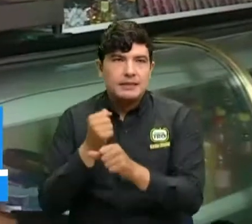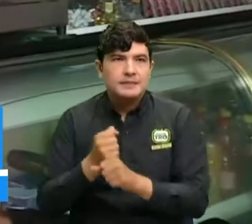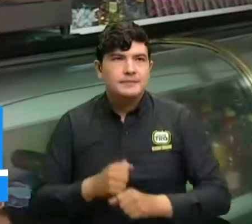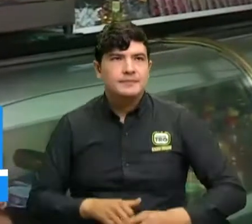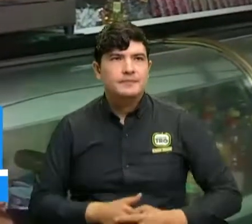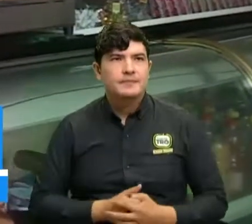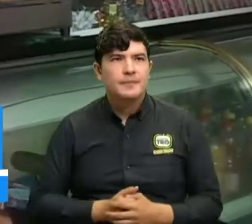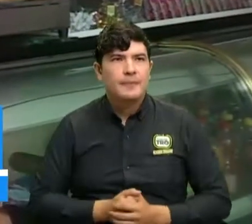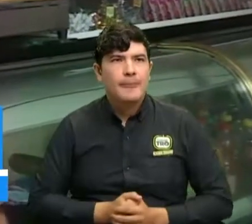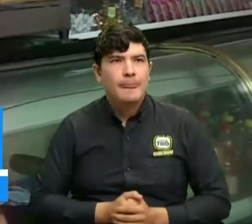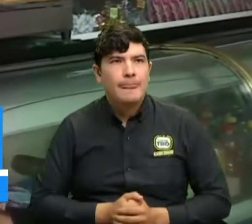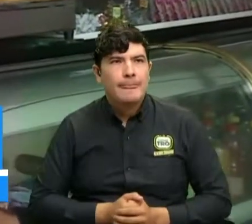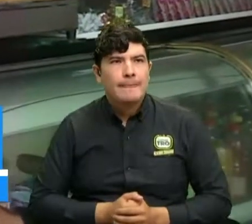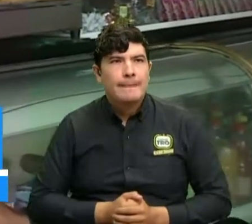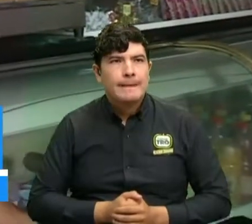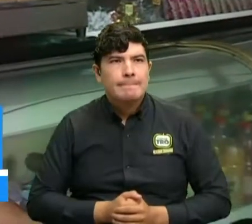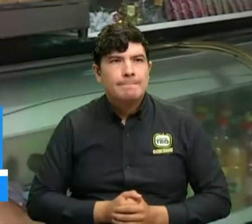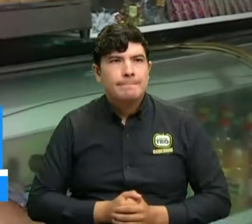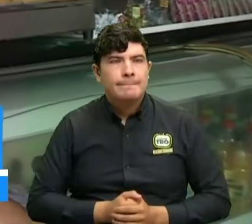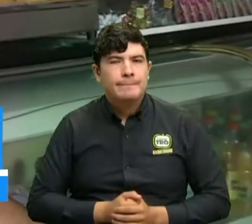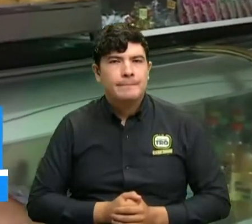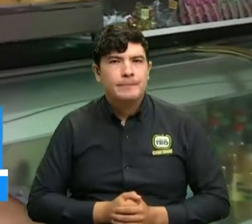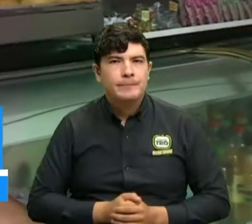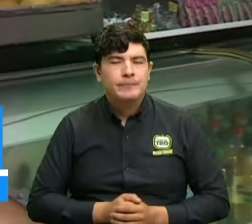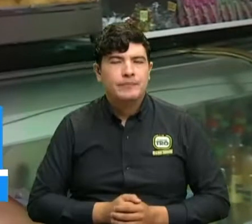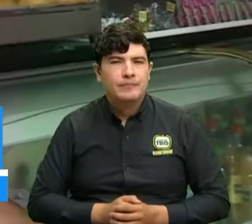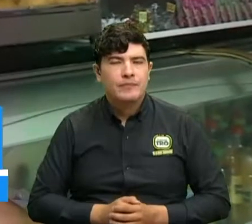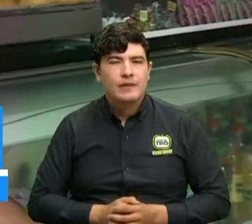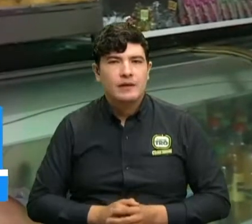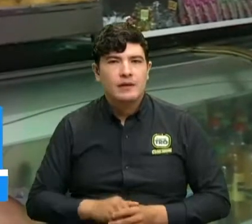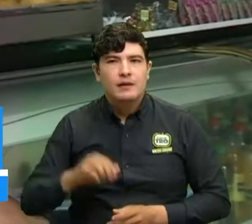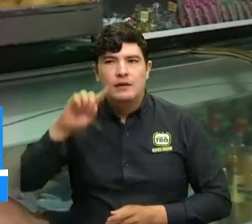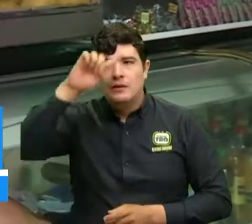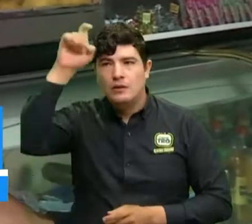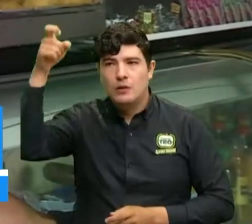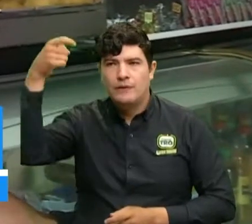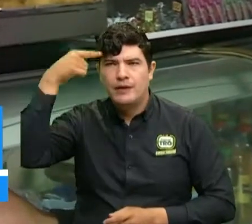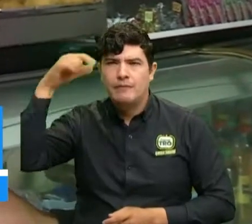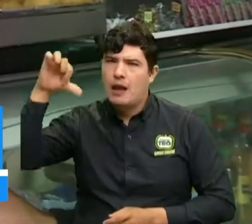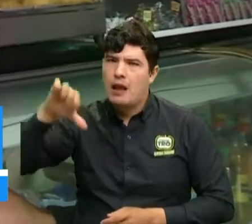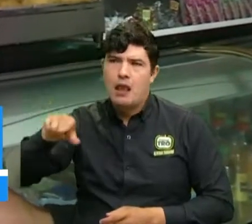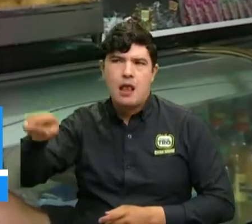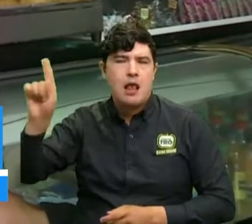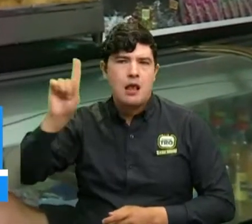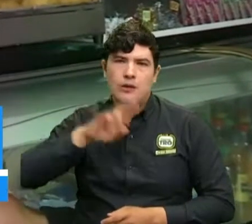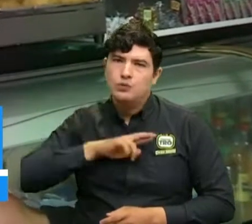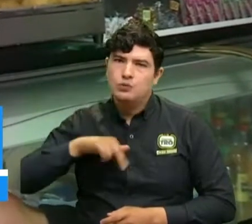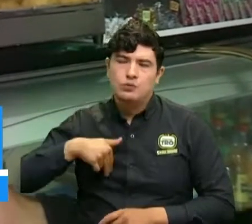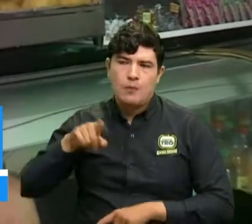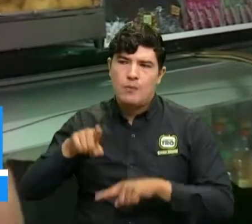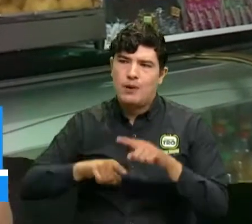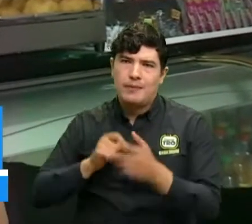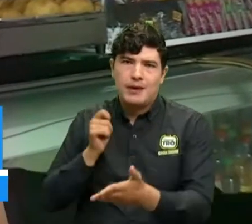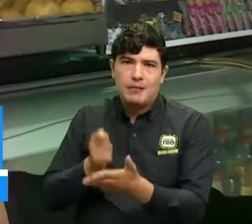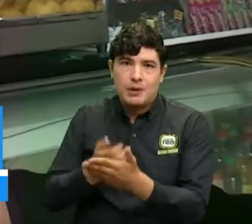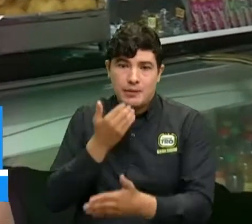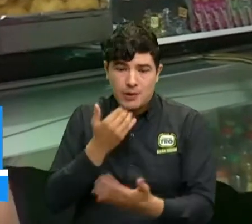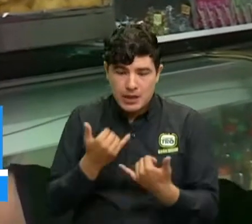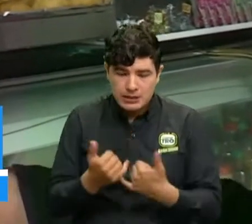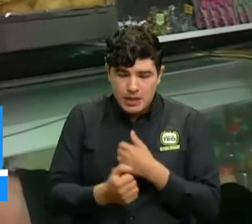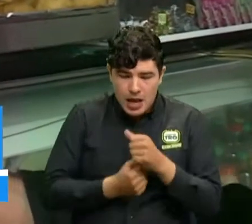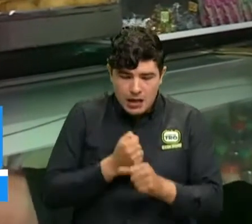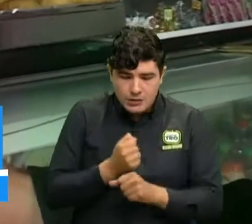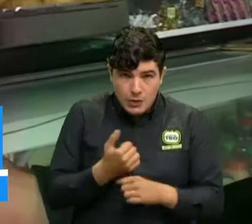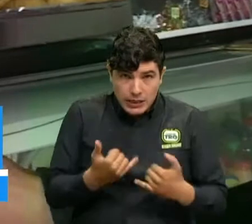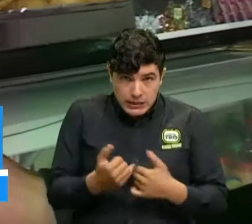verdad, pues, ahí sí está mal el gobierno porque nosotros no podemos pagar lo del año entrante este año porque